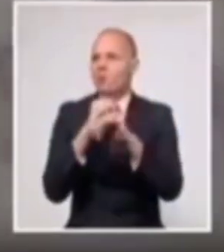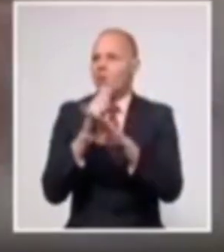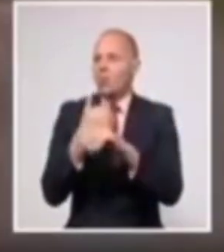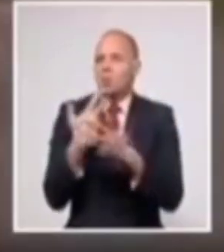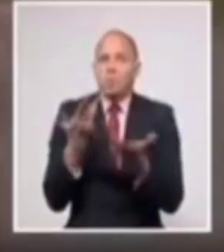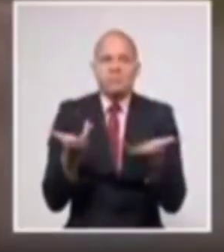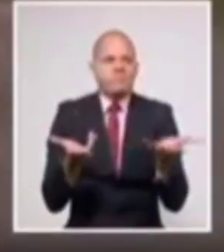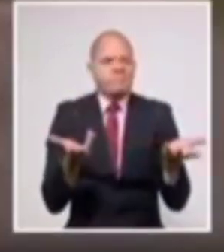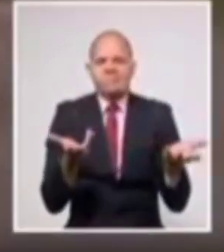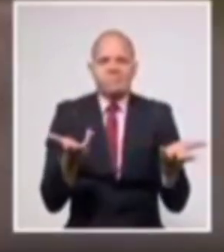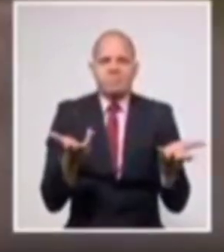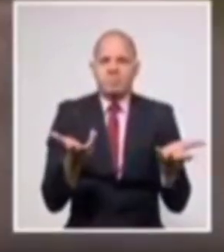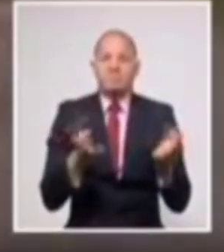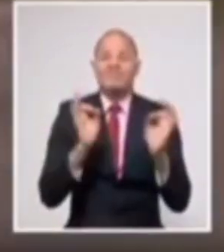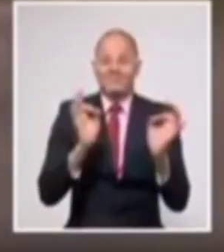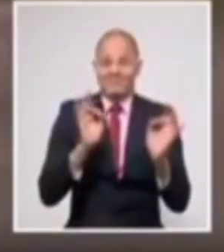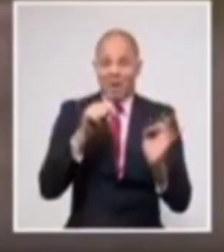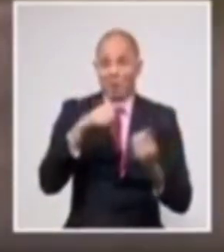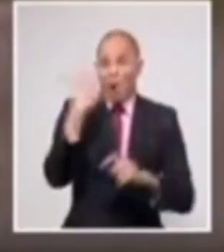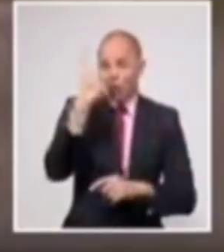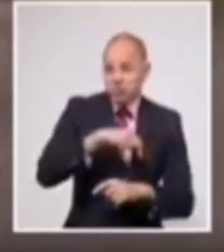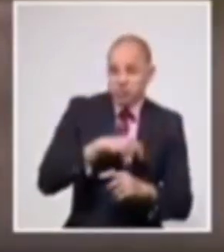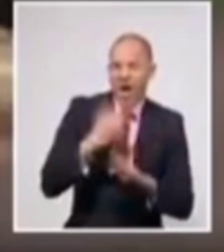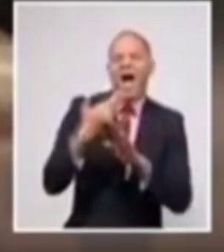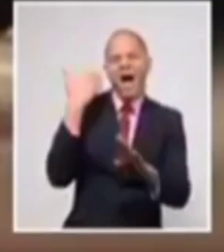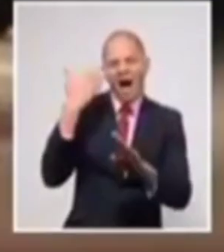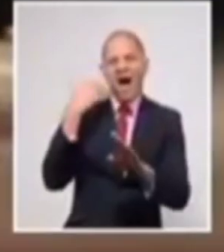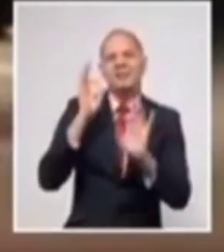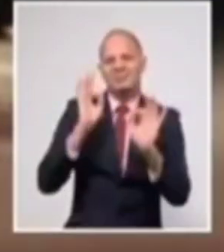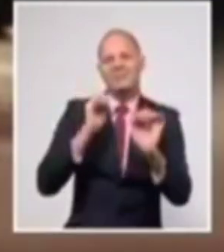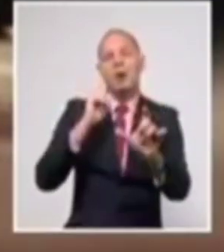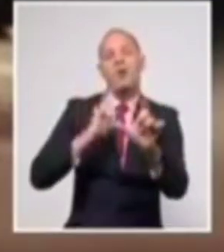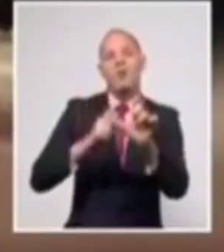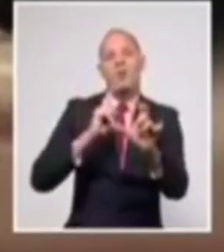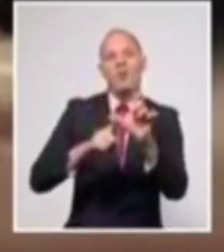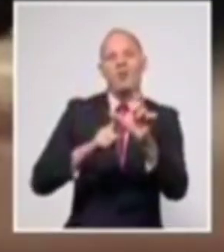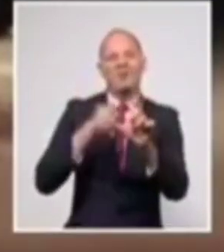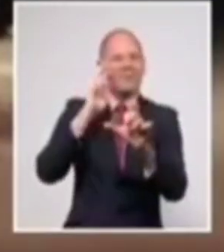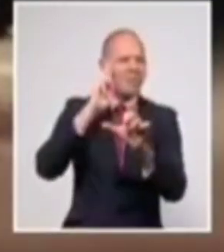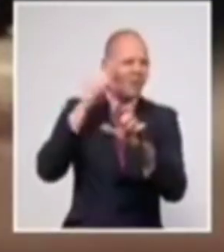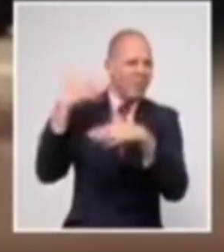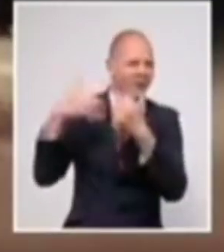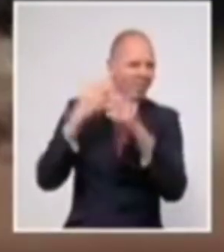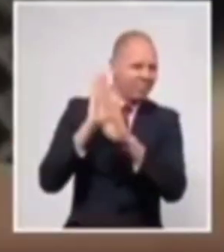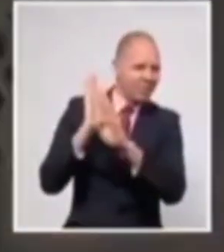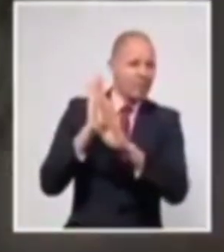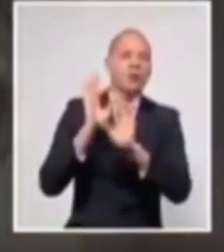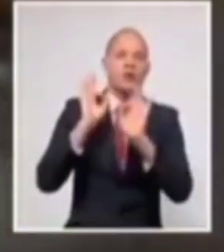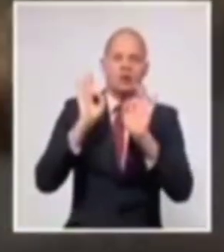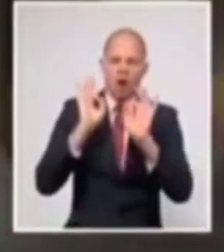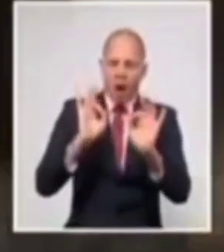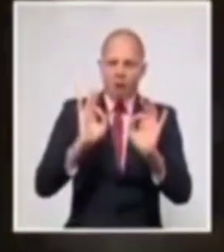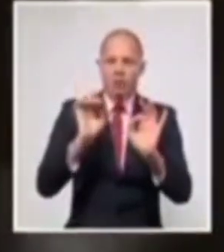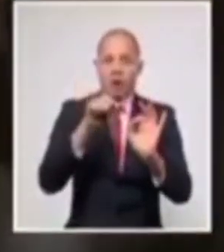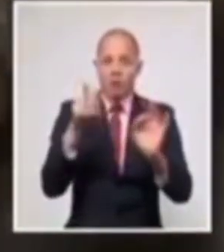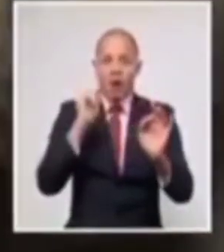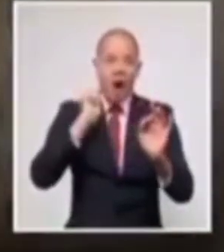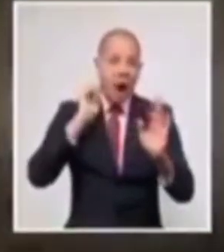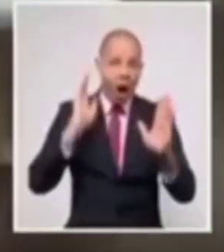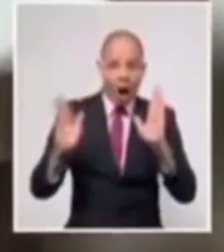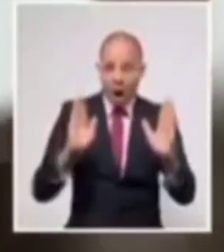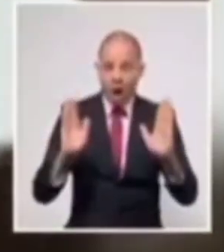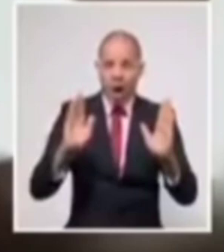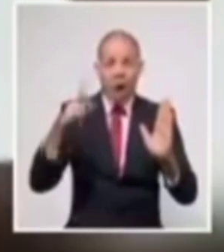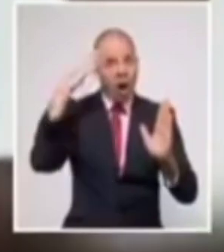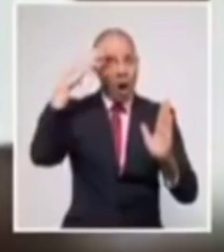fueron consecuencias directas de este proceso en los difíciles años 90 pero aún en medio de esas circunstancias el